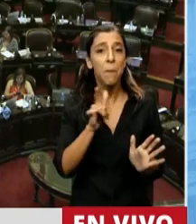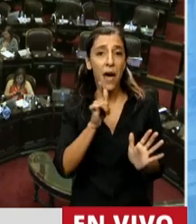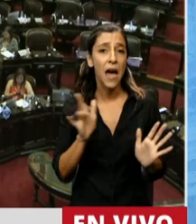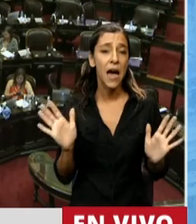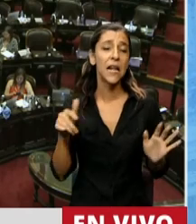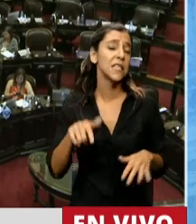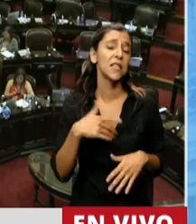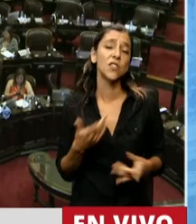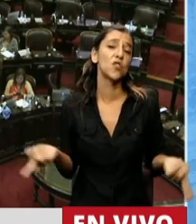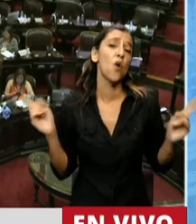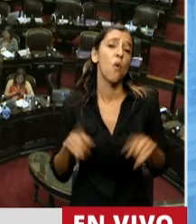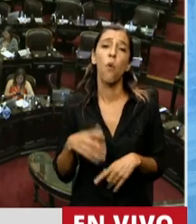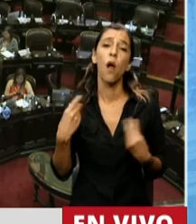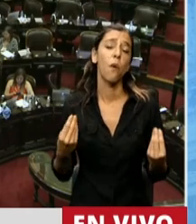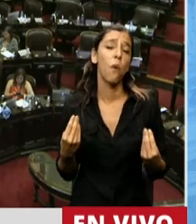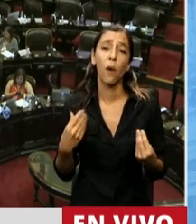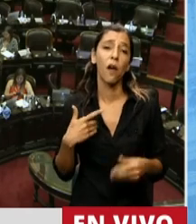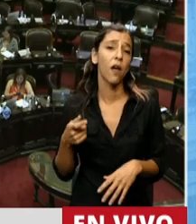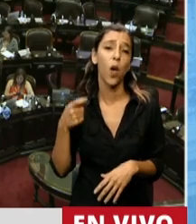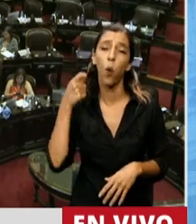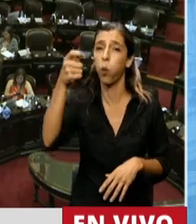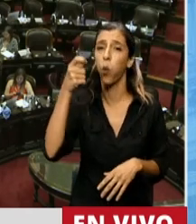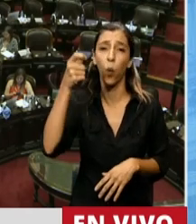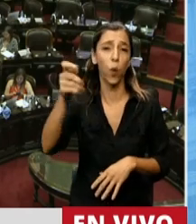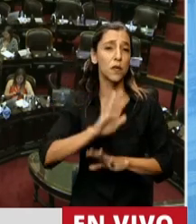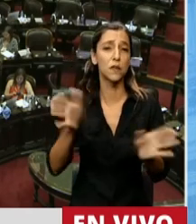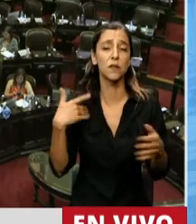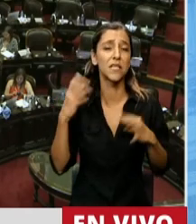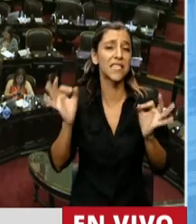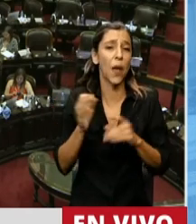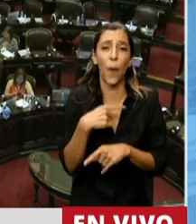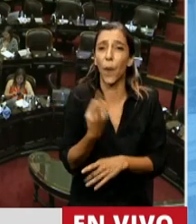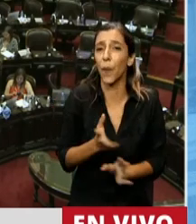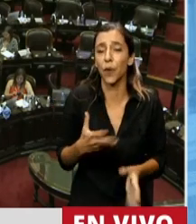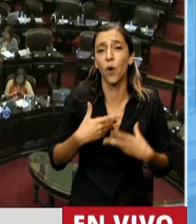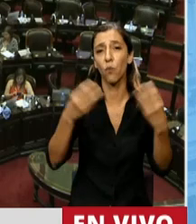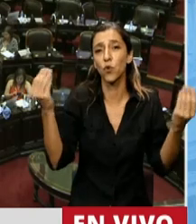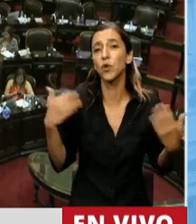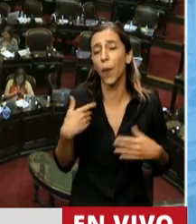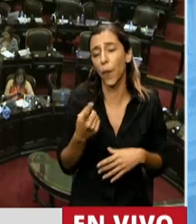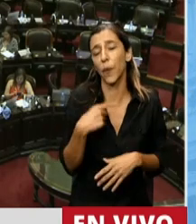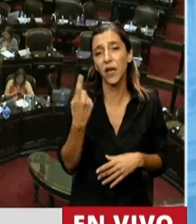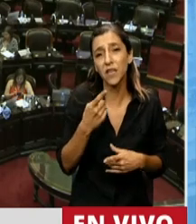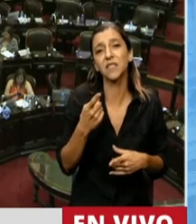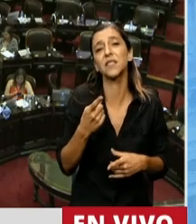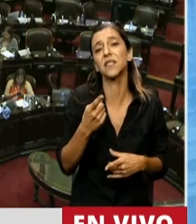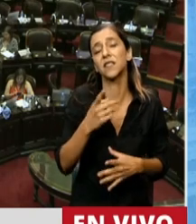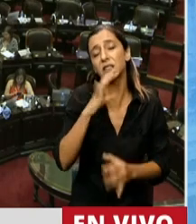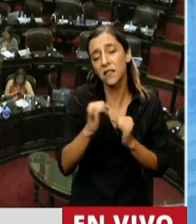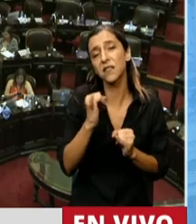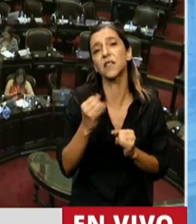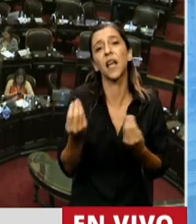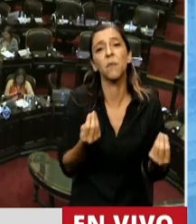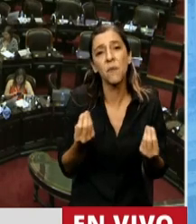a judicializar el sistema. Nosotros sabemos, porque muchas veces dimos esta batalla, de lo que